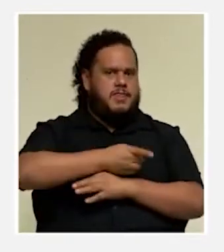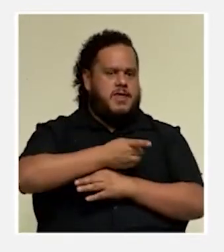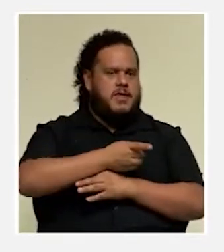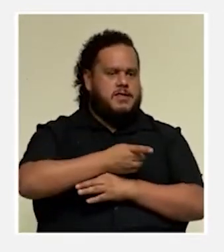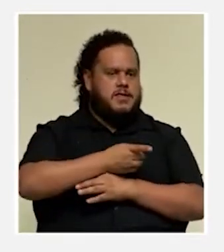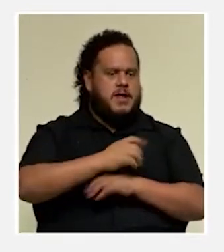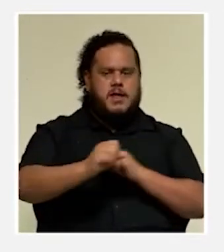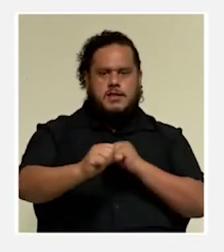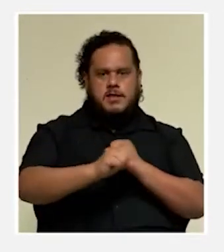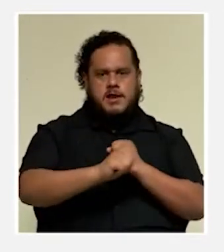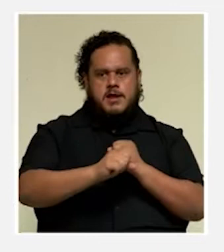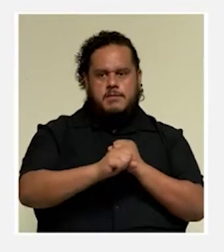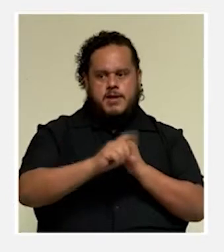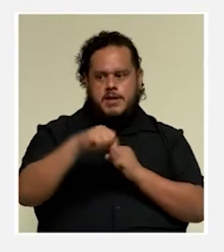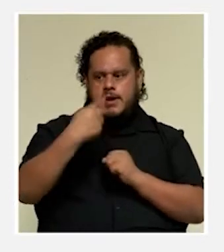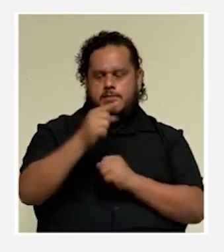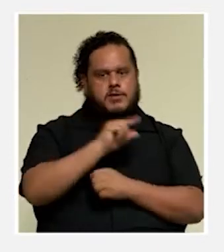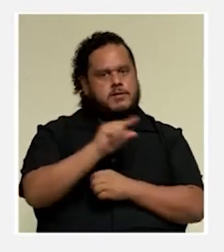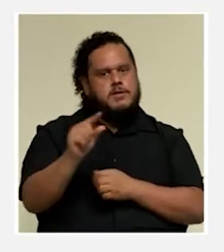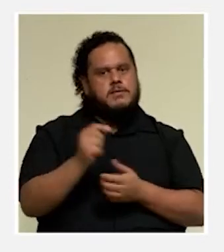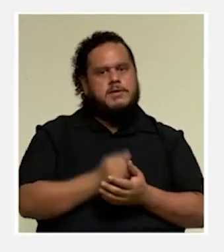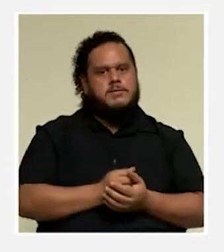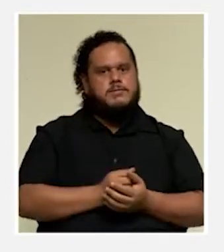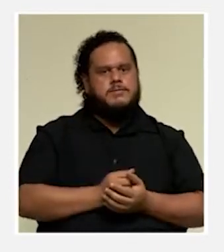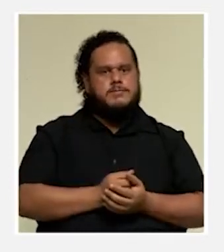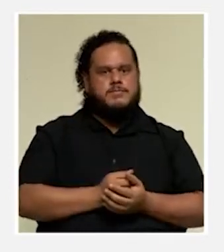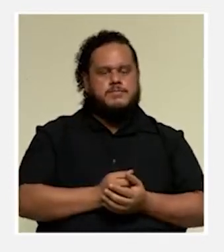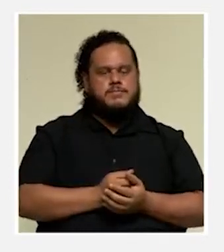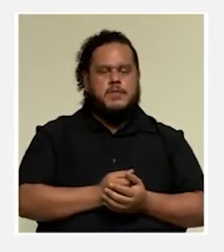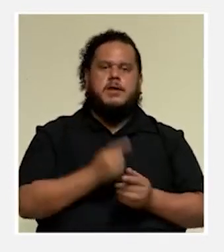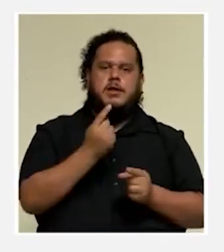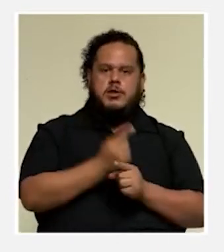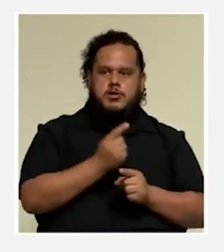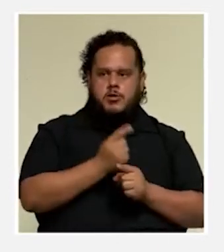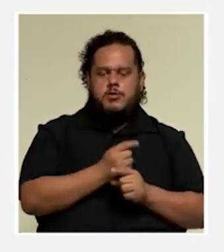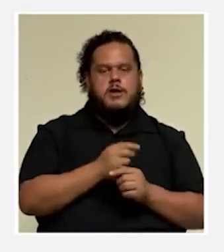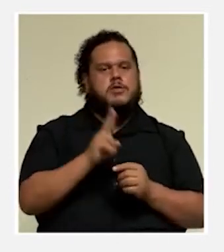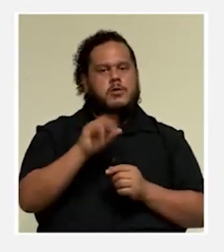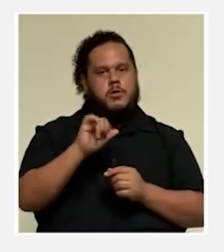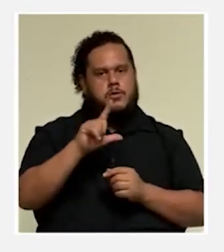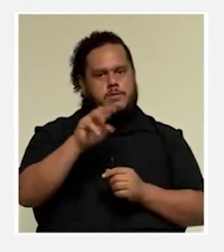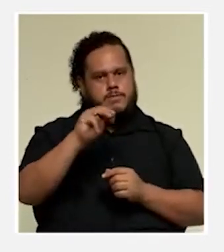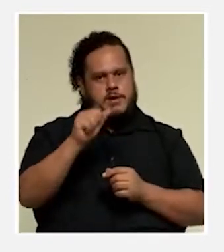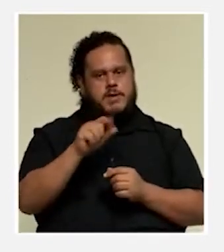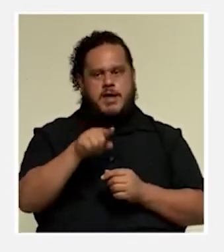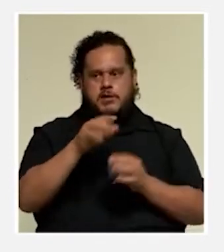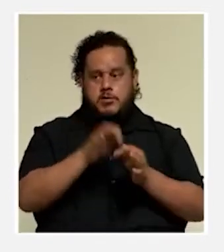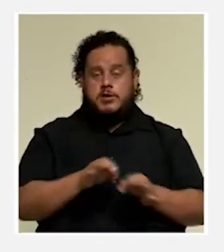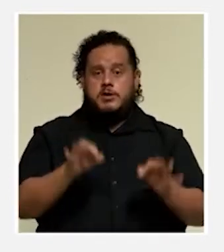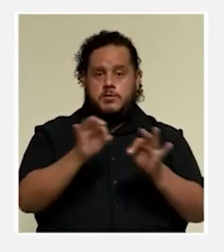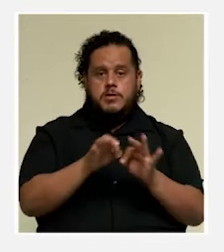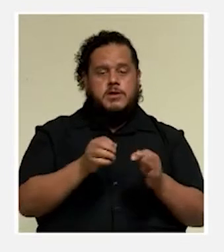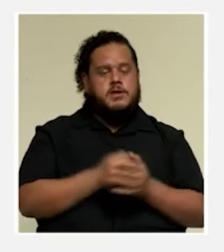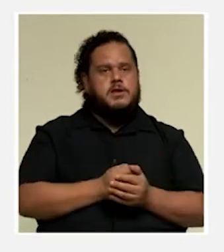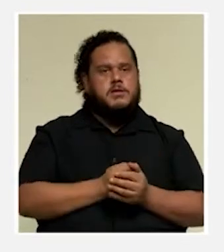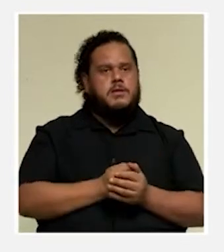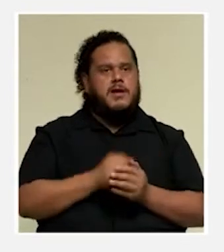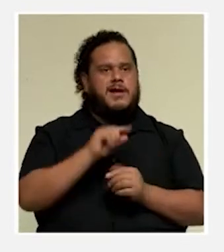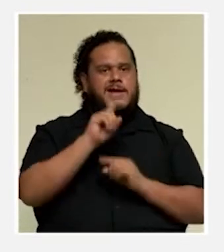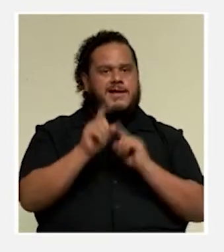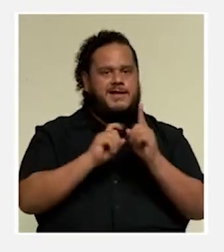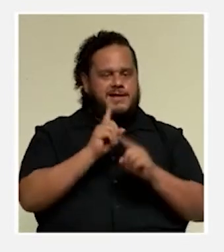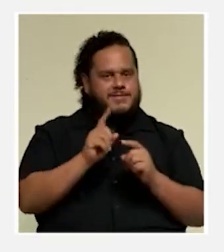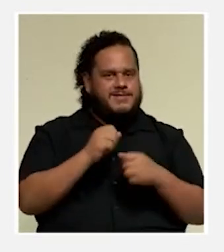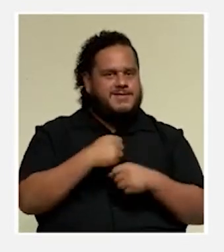la campaña la próxima semana. Así es, Vilma, y esto es importantísimo. La pregunta